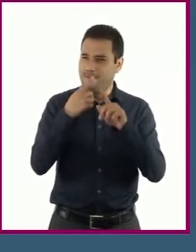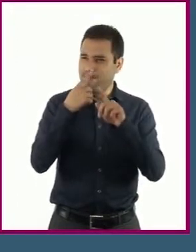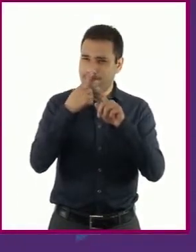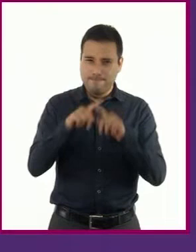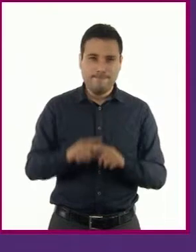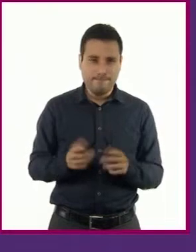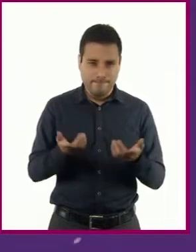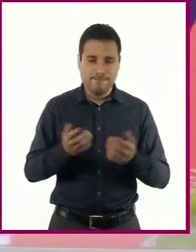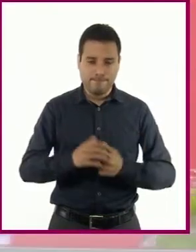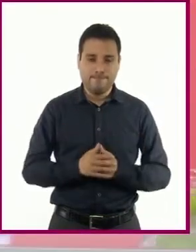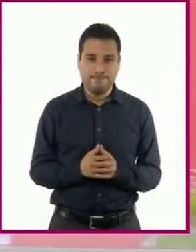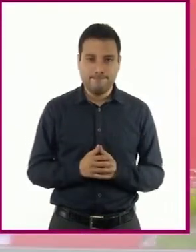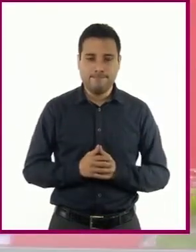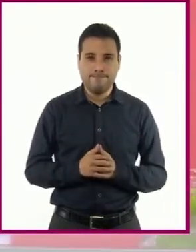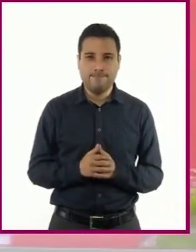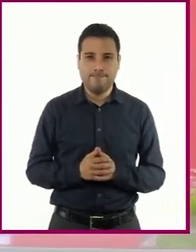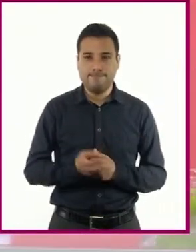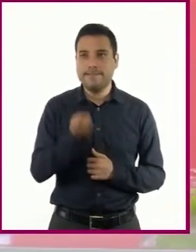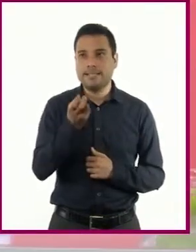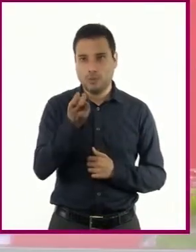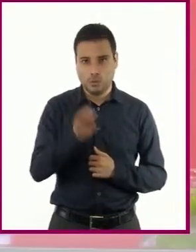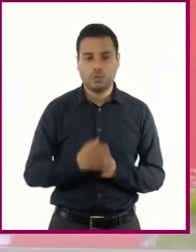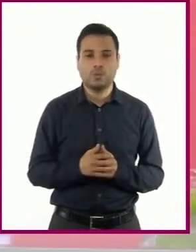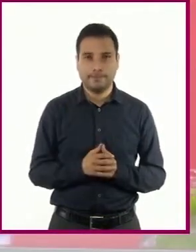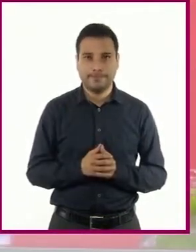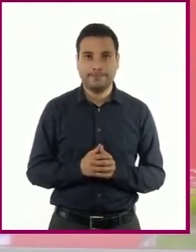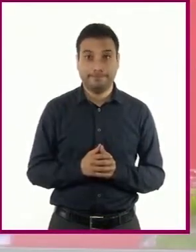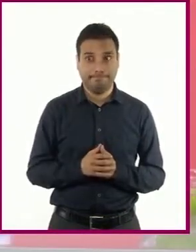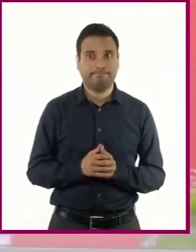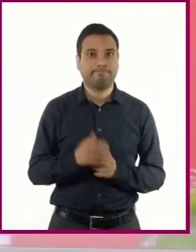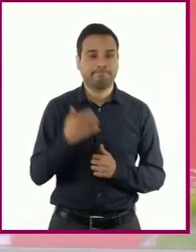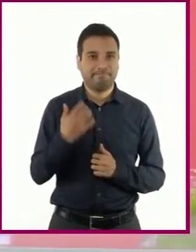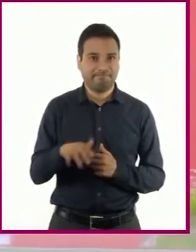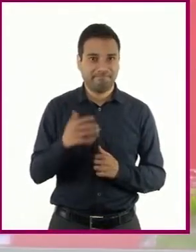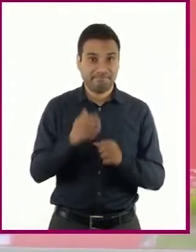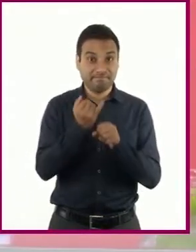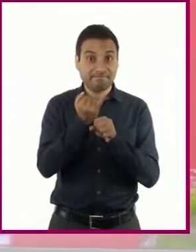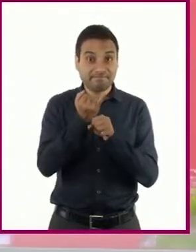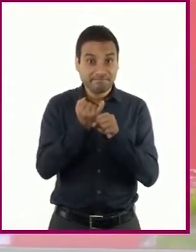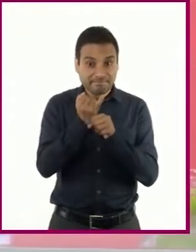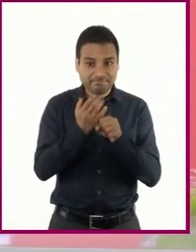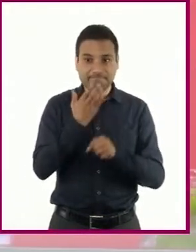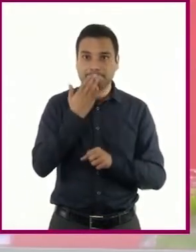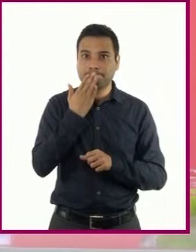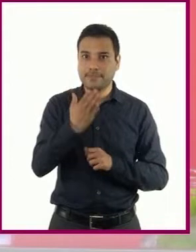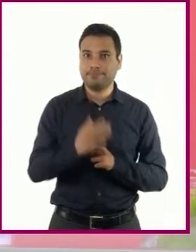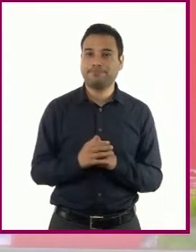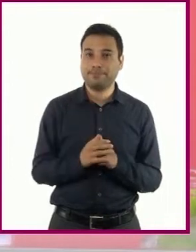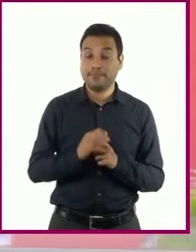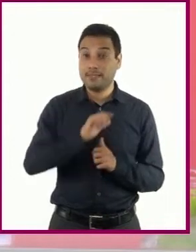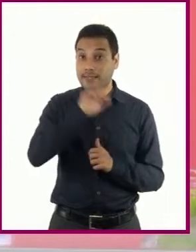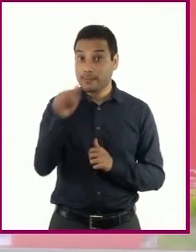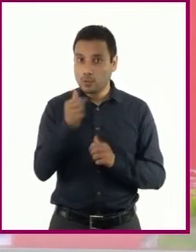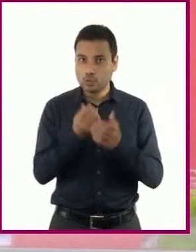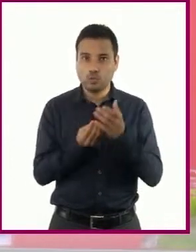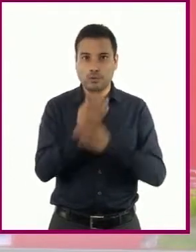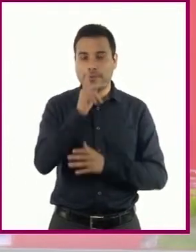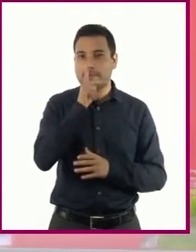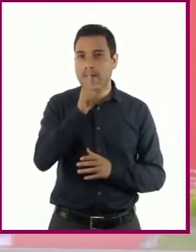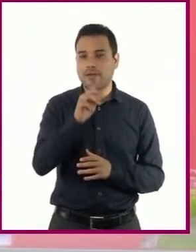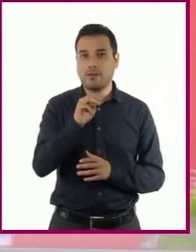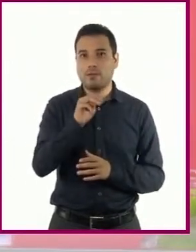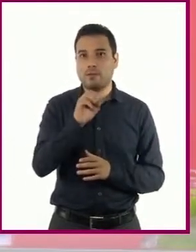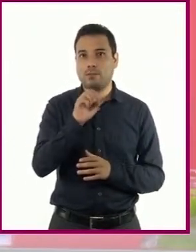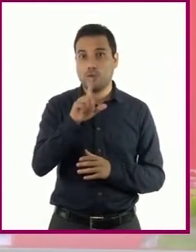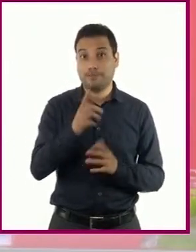de carbono 12. Así es, maestra. Grandes aportaciones e investigaciones dieron origen a este concepto tan